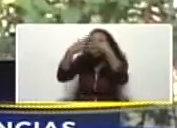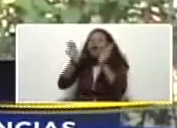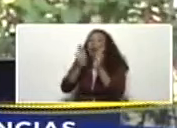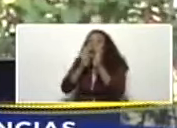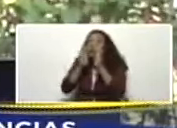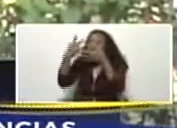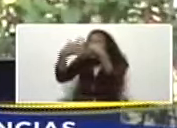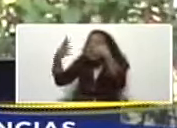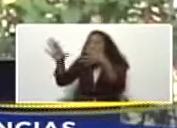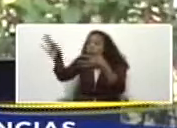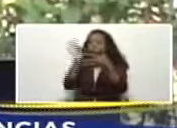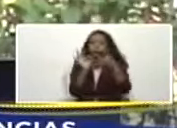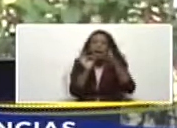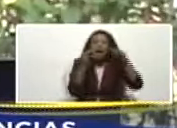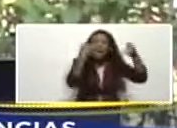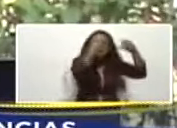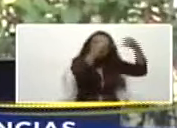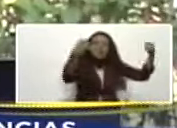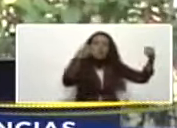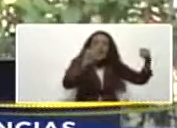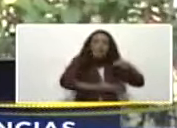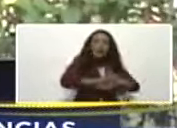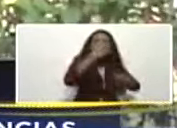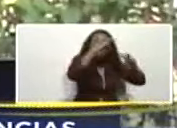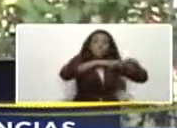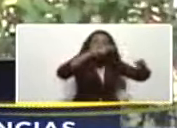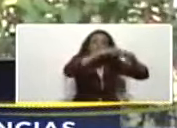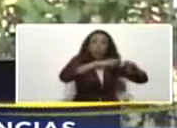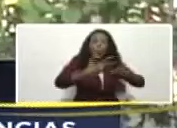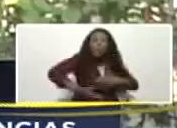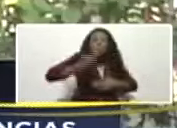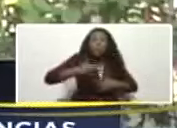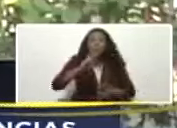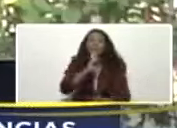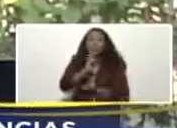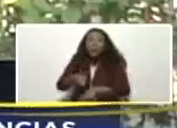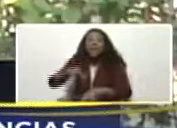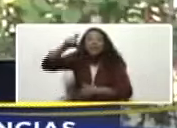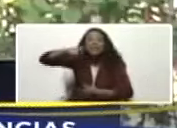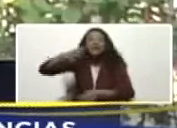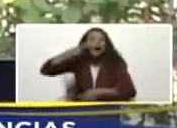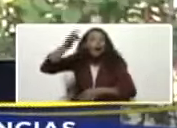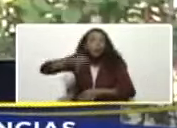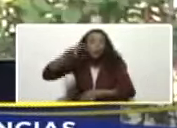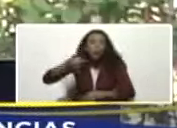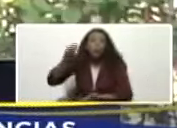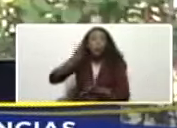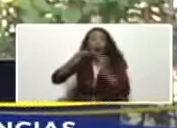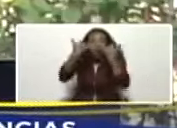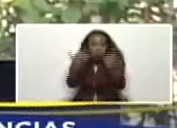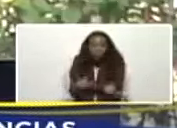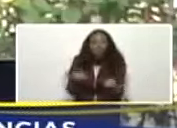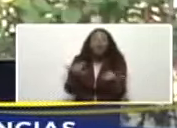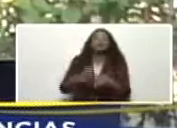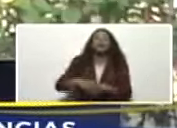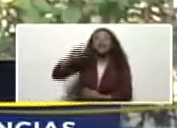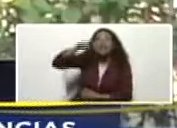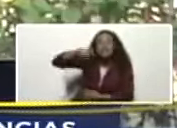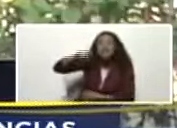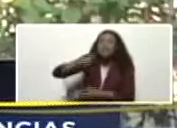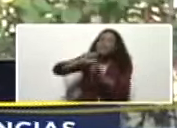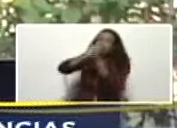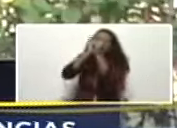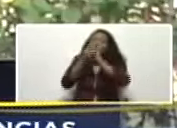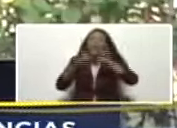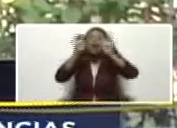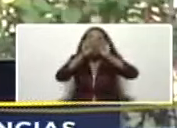se establecieron unas líneas de investigación priorizadas que tenían que responder a las necesidades de nuestro país. A la necesidad de transformar